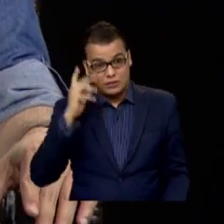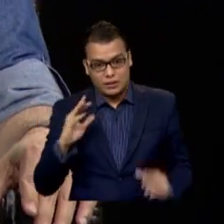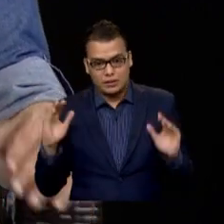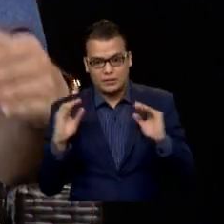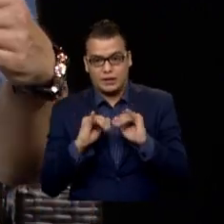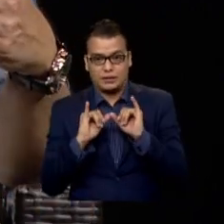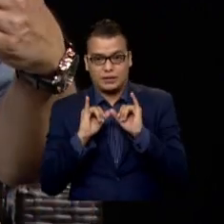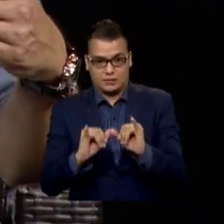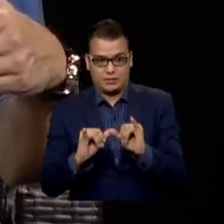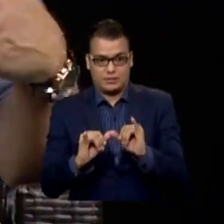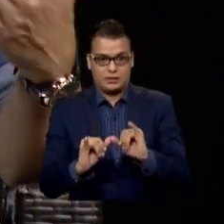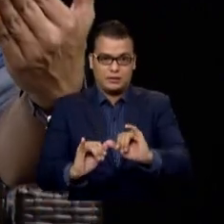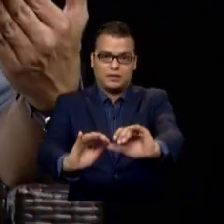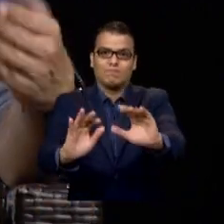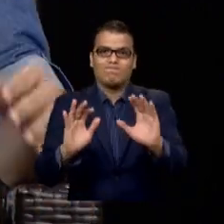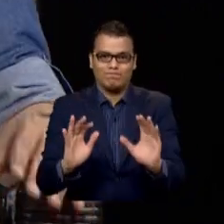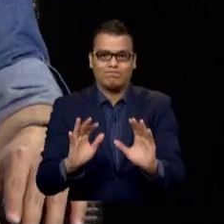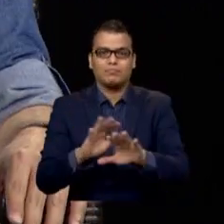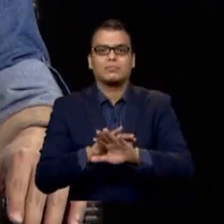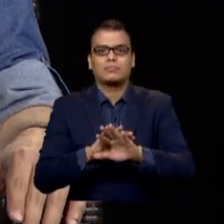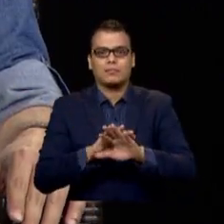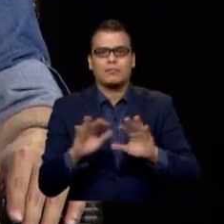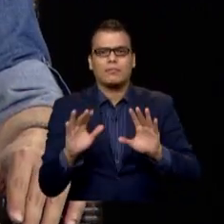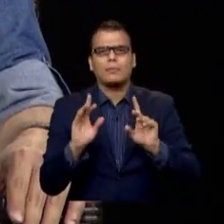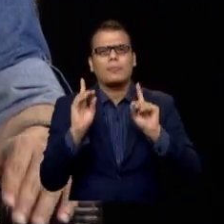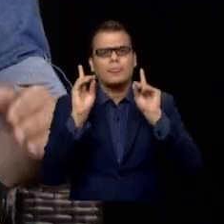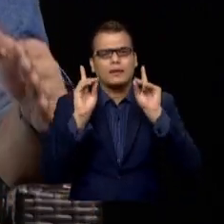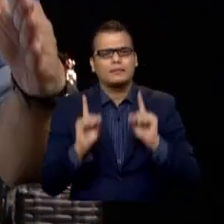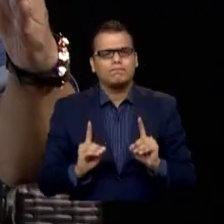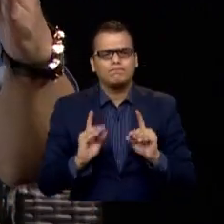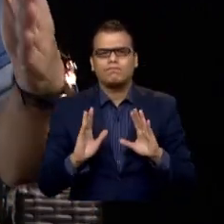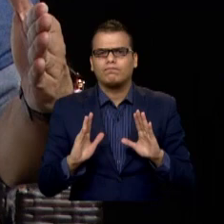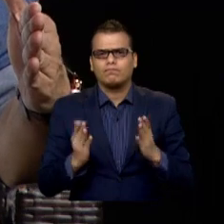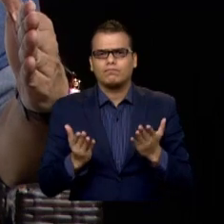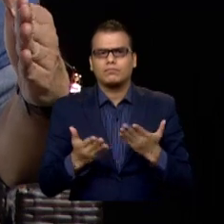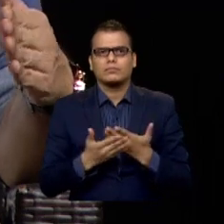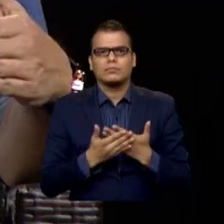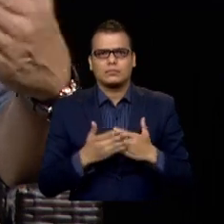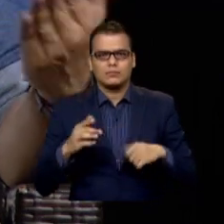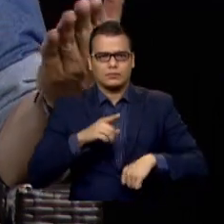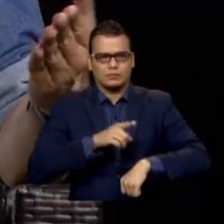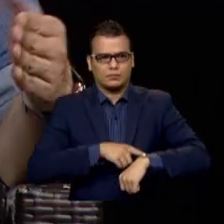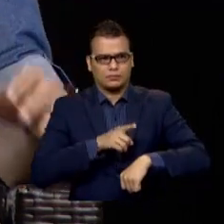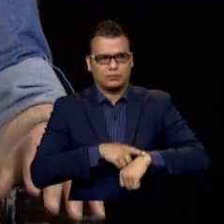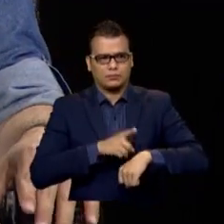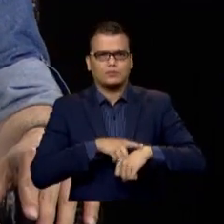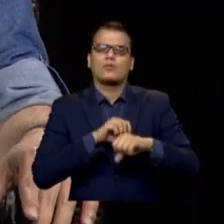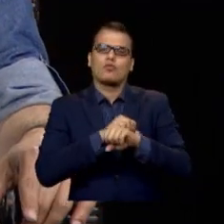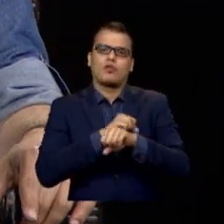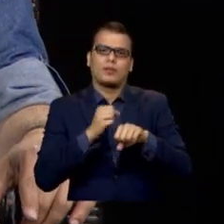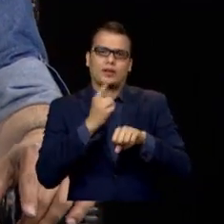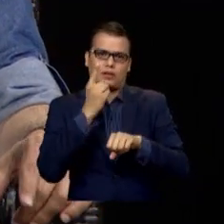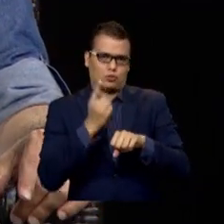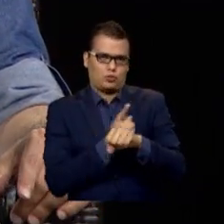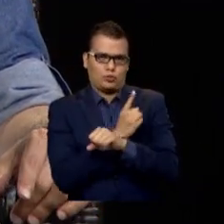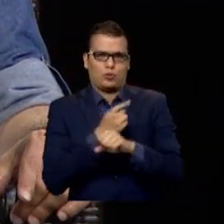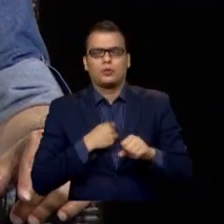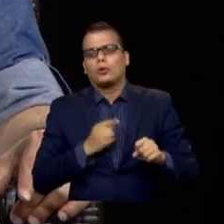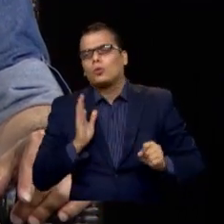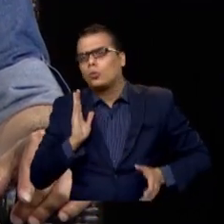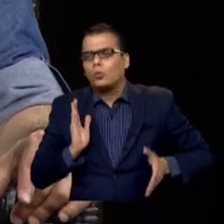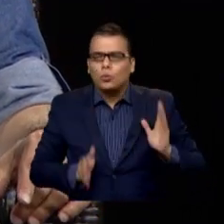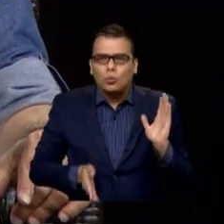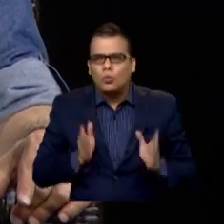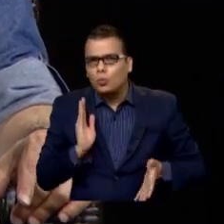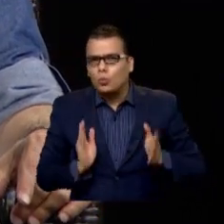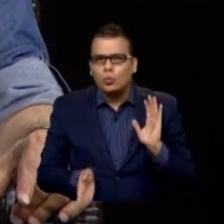hogar. Por eso se ha dado la decisión de tener una hora todas las mañanas para que puedan adelantar el